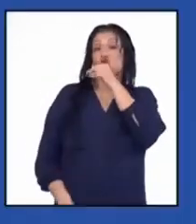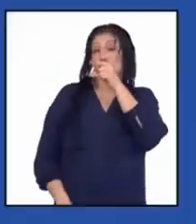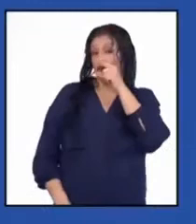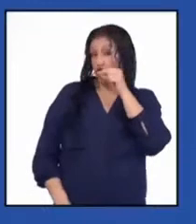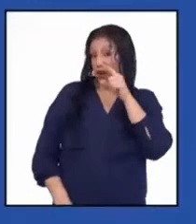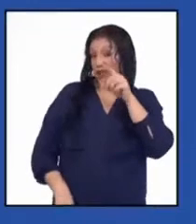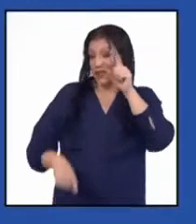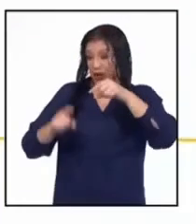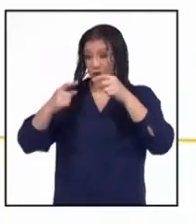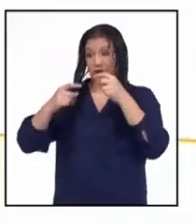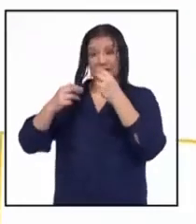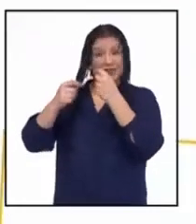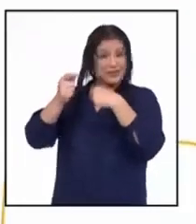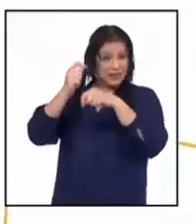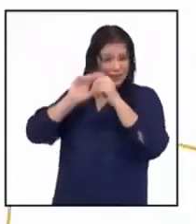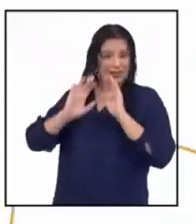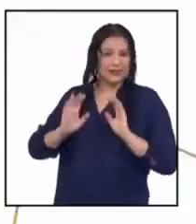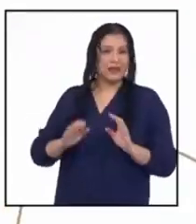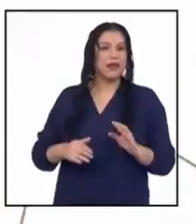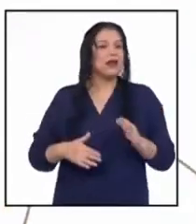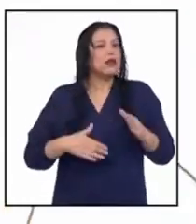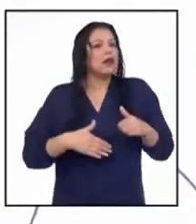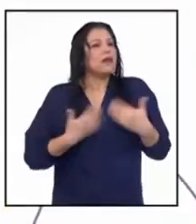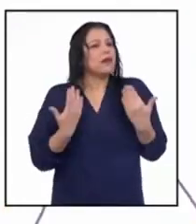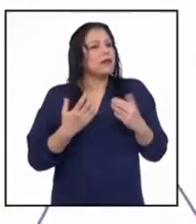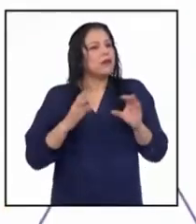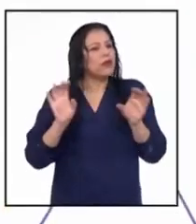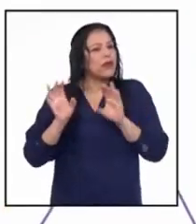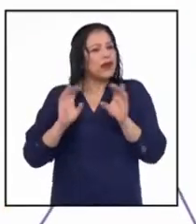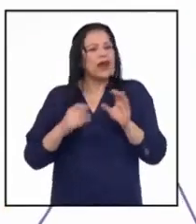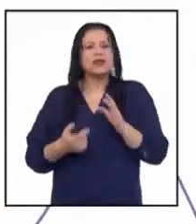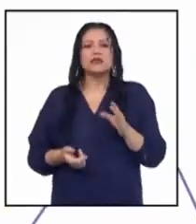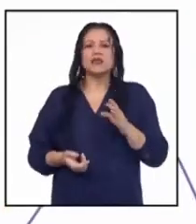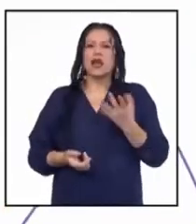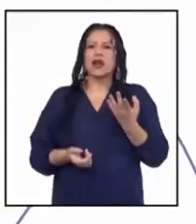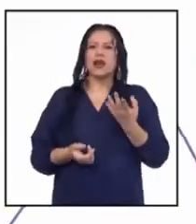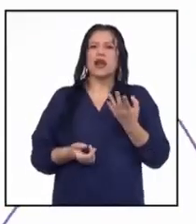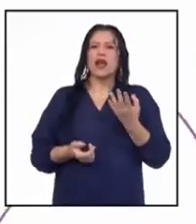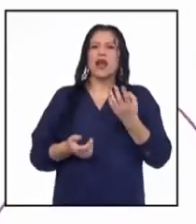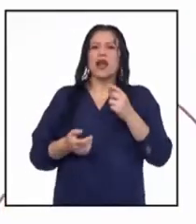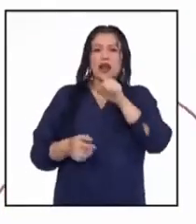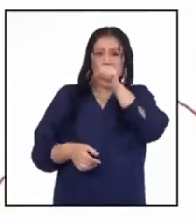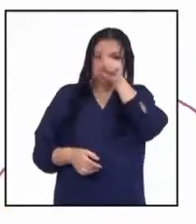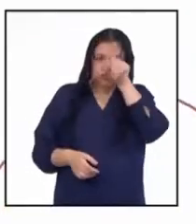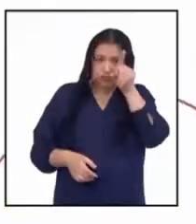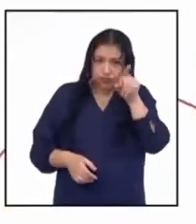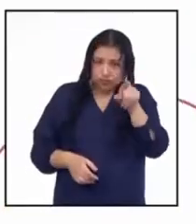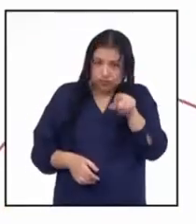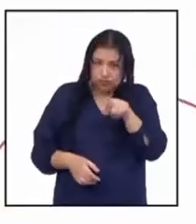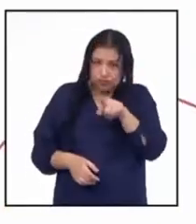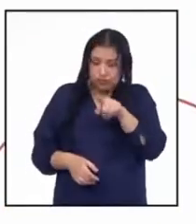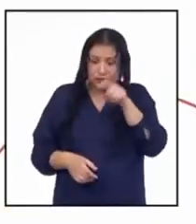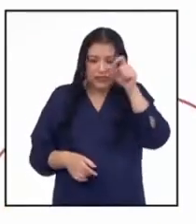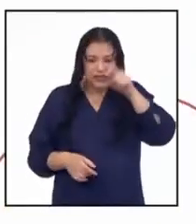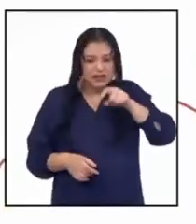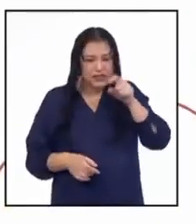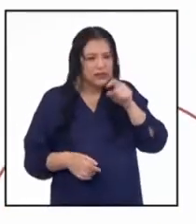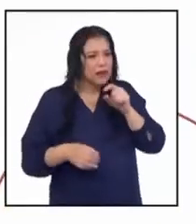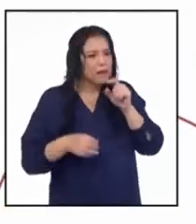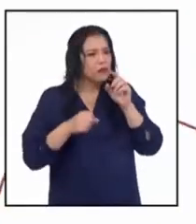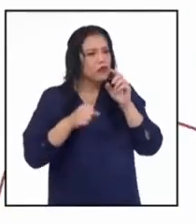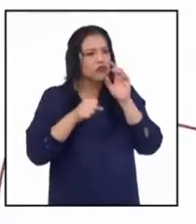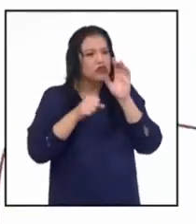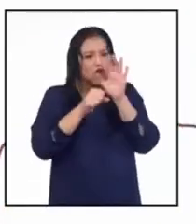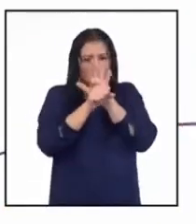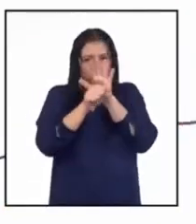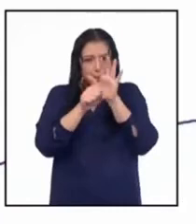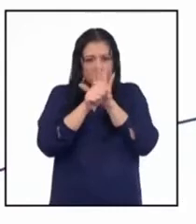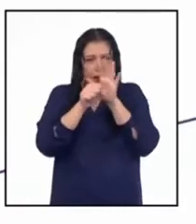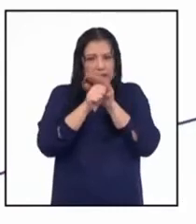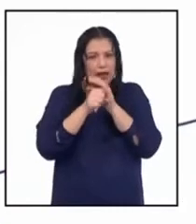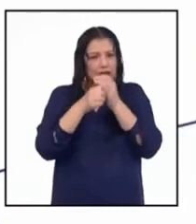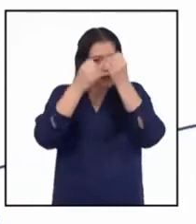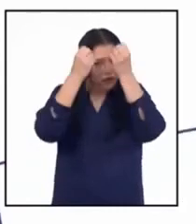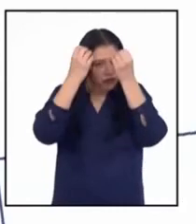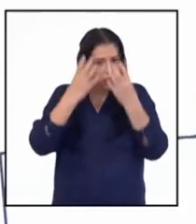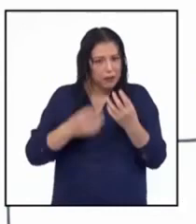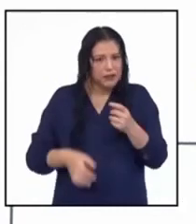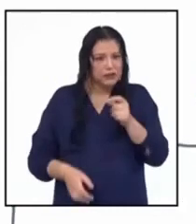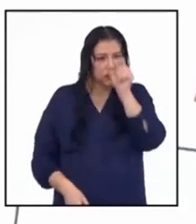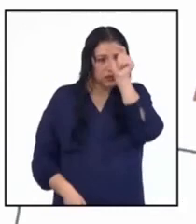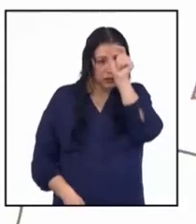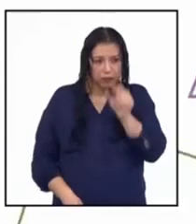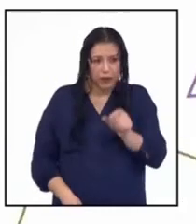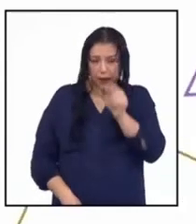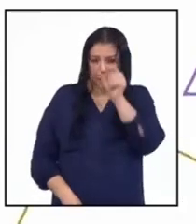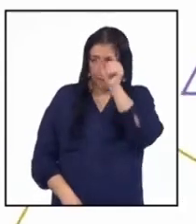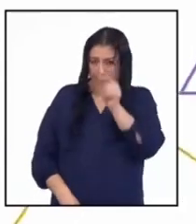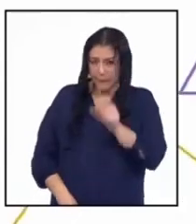personas en la tienda. Para poder elaborar nuestro gráfico circular, debemos completar los datos de 2